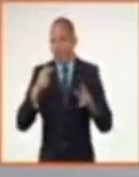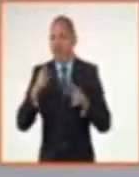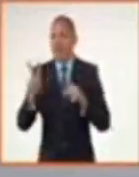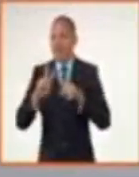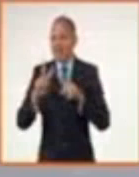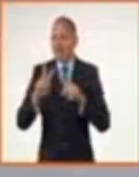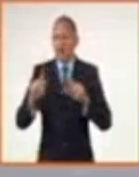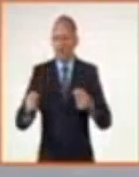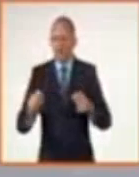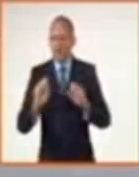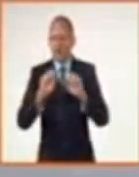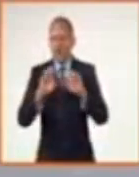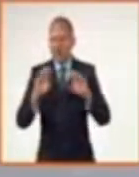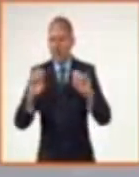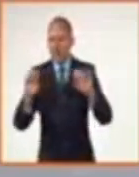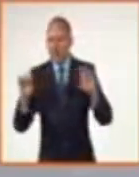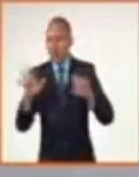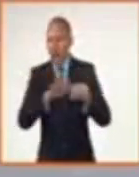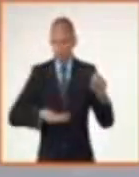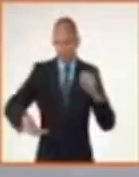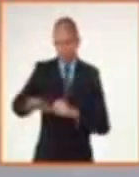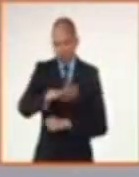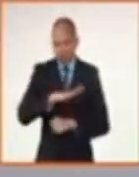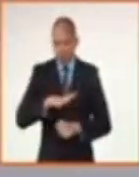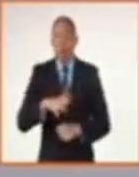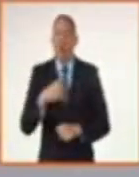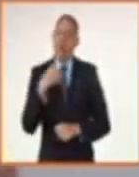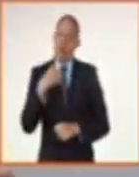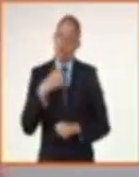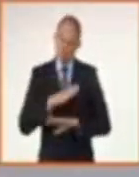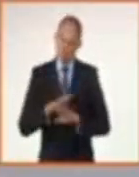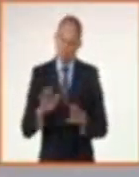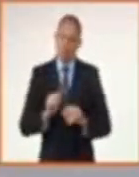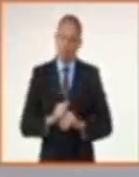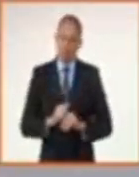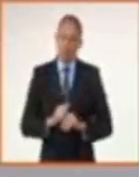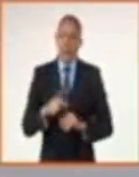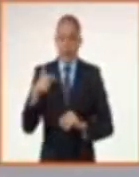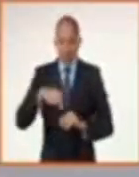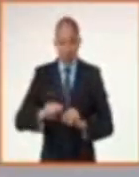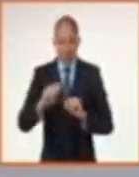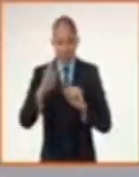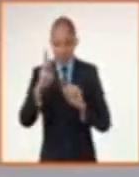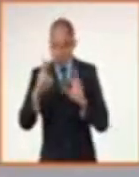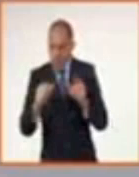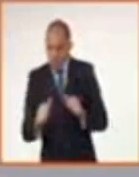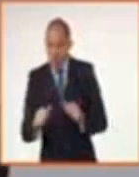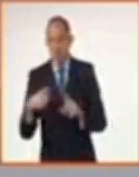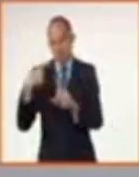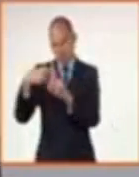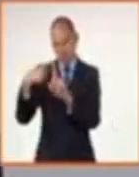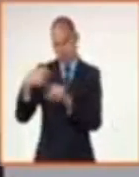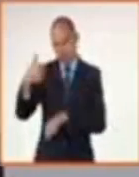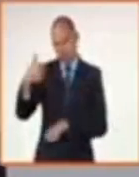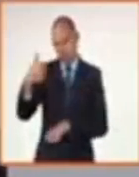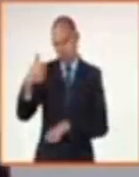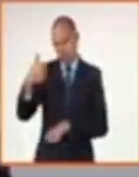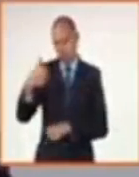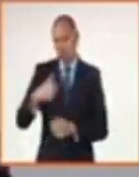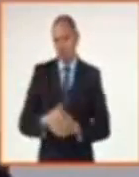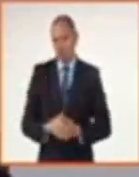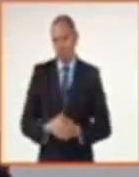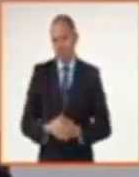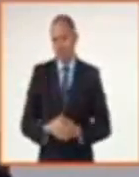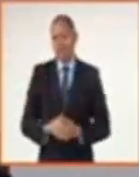comunicación se le estuvo dando, y yo creo que el resultado es positivo. Lo otro que tenemos que tener en cuenta es que